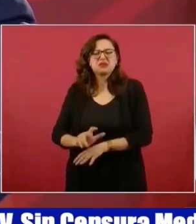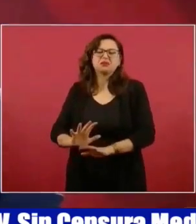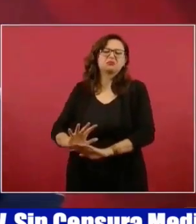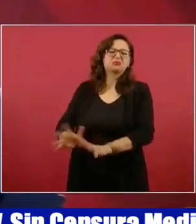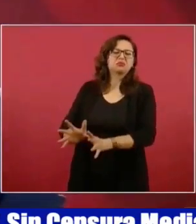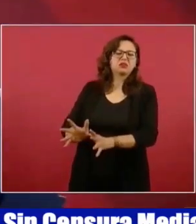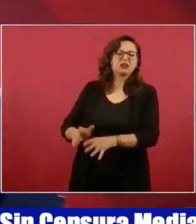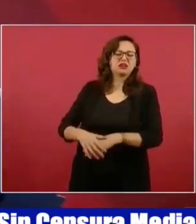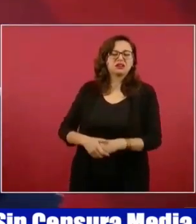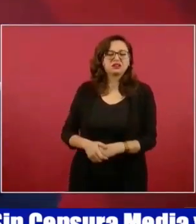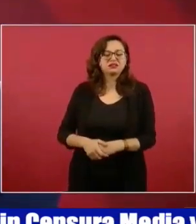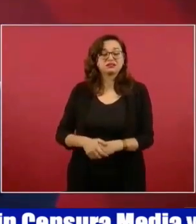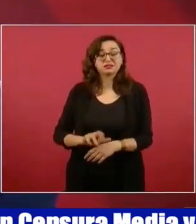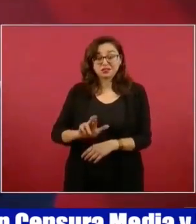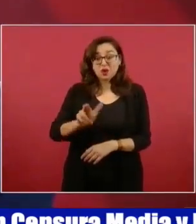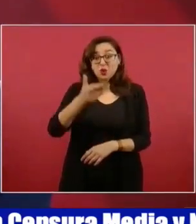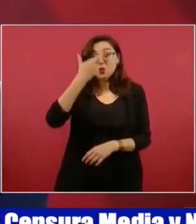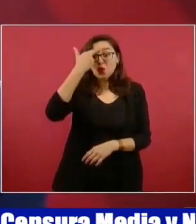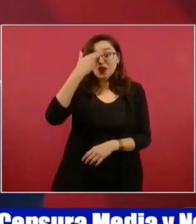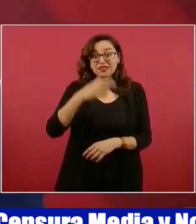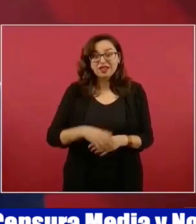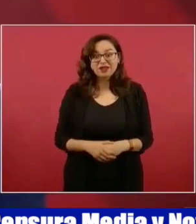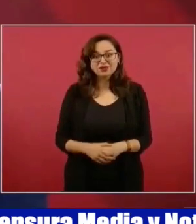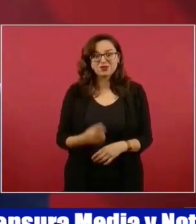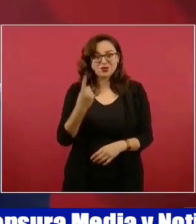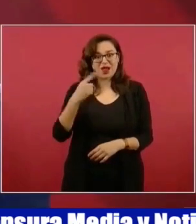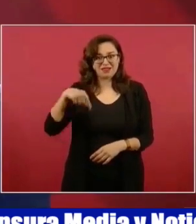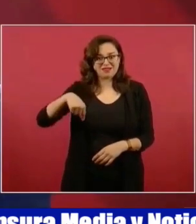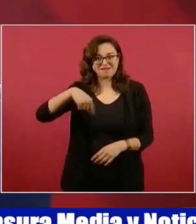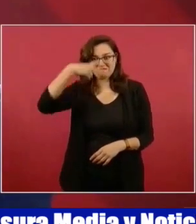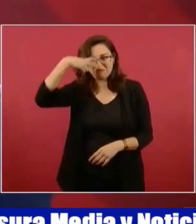del bloque conservador que decía que para qué